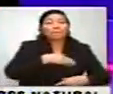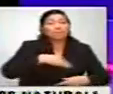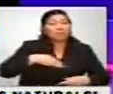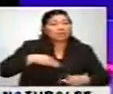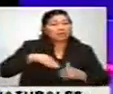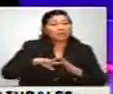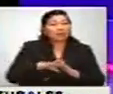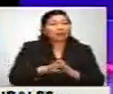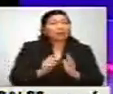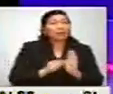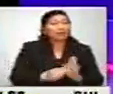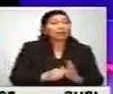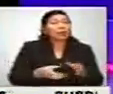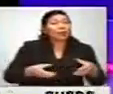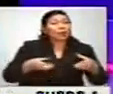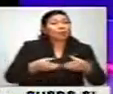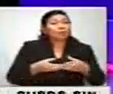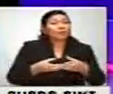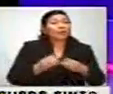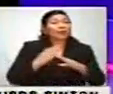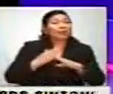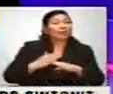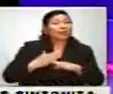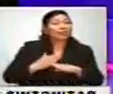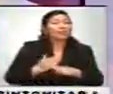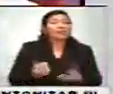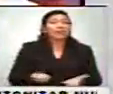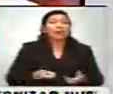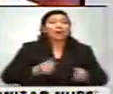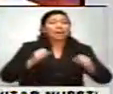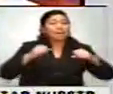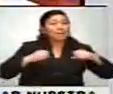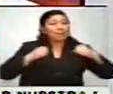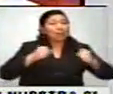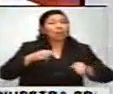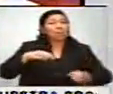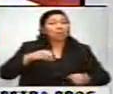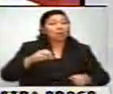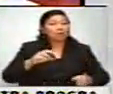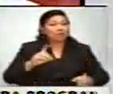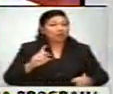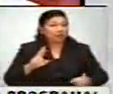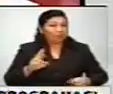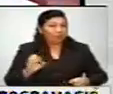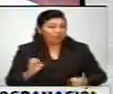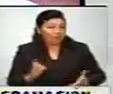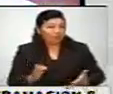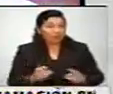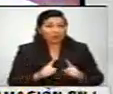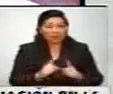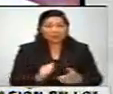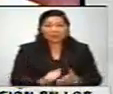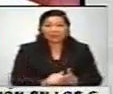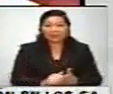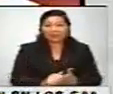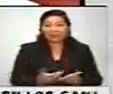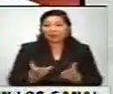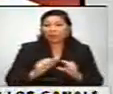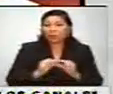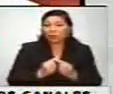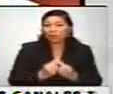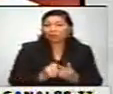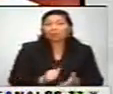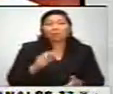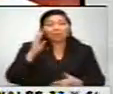del Interior, que se presentó ante la Comisión de Defensa por esta movilización del MOVDEF, específicamente por esta custodia que brindó un grupo de